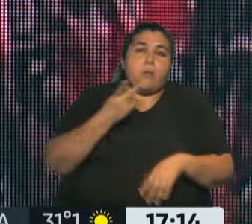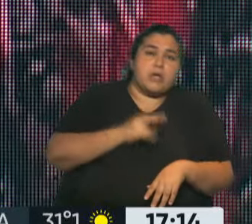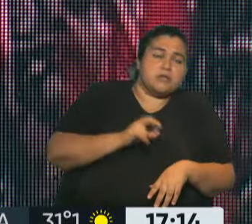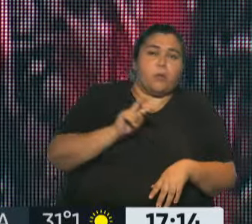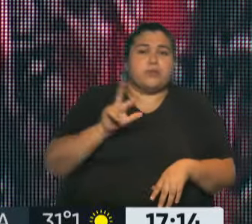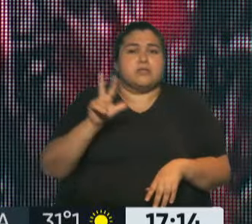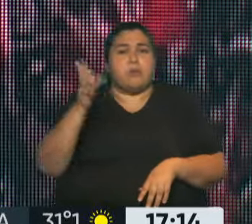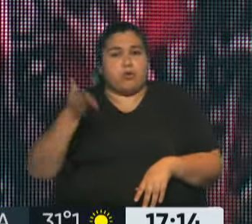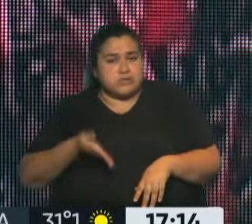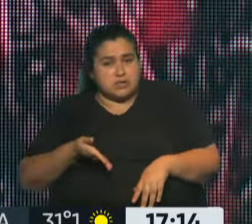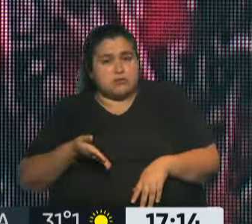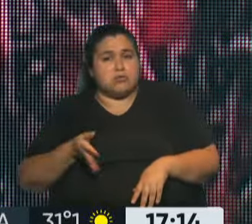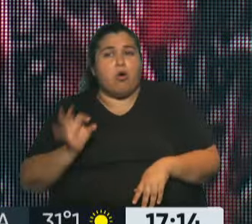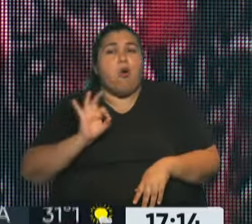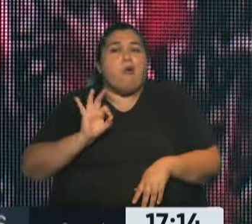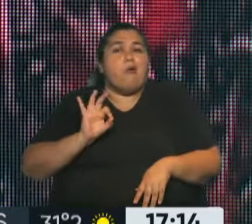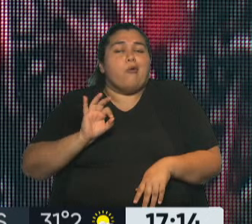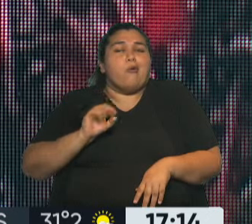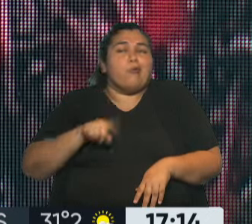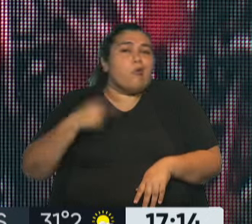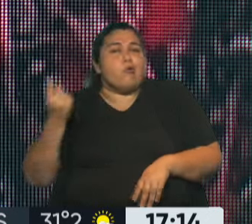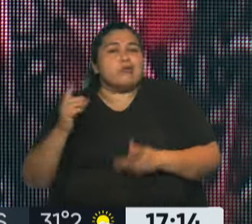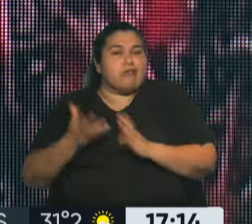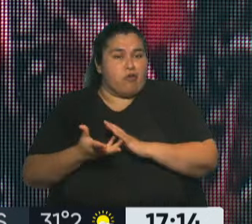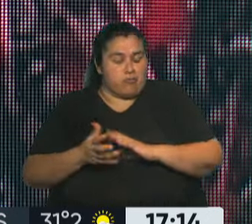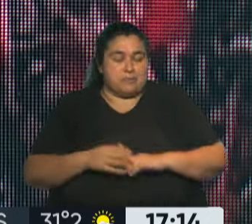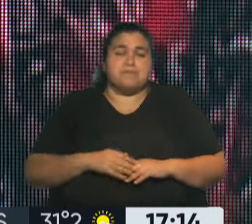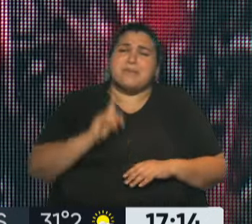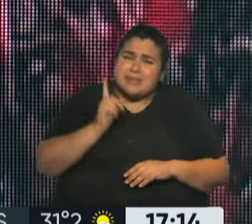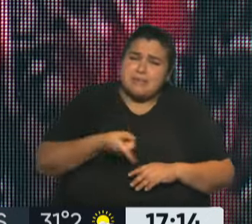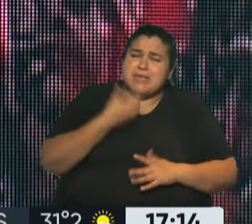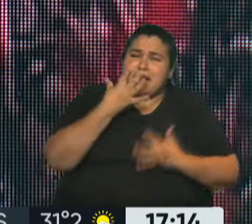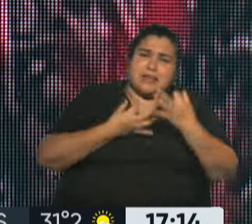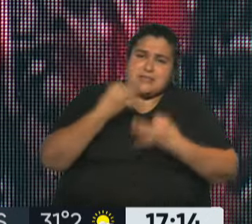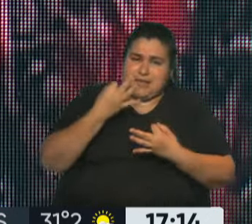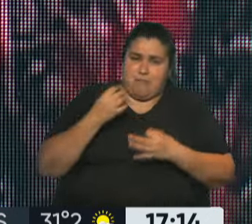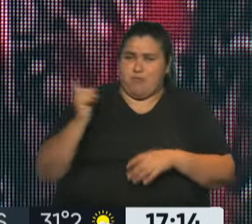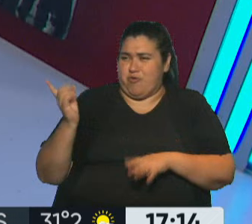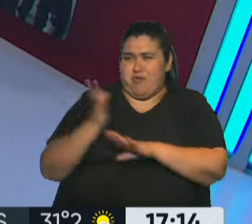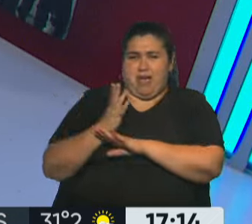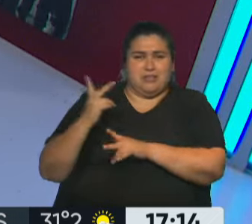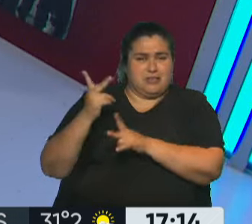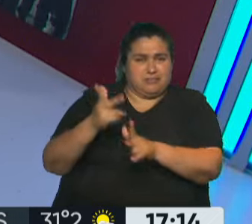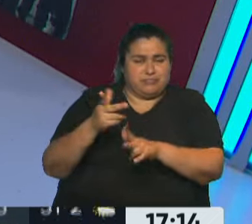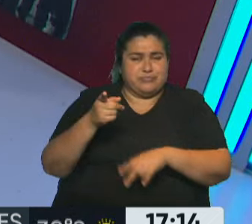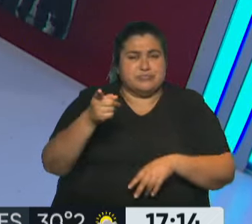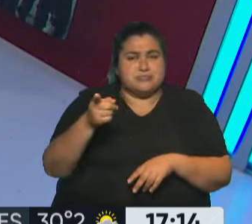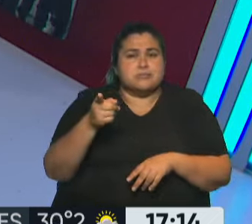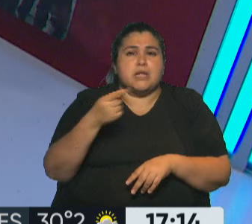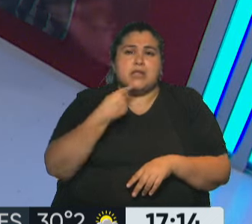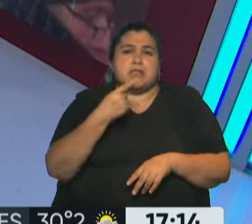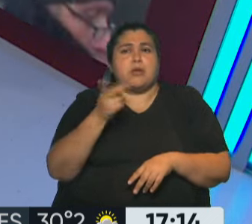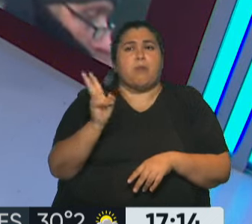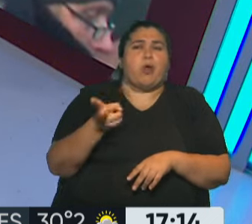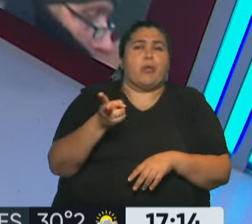y un 23%, es decir, es otra situación. Y otro dato que es interesante de Alemania, esto que planteaba Eber, de que se los prohíbe si pueden